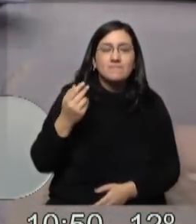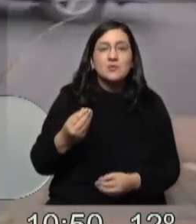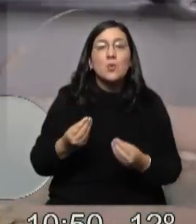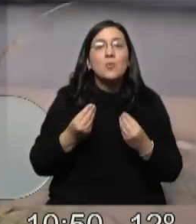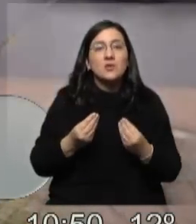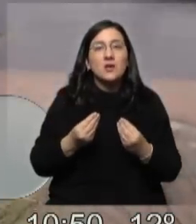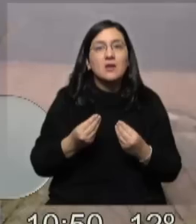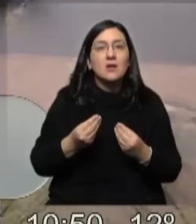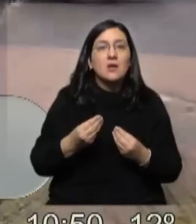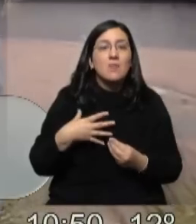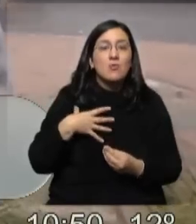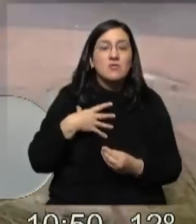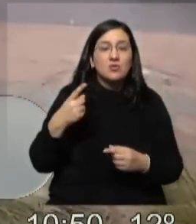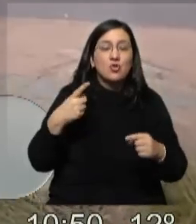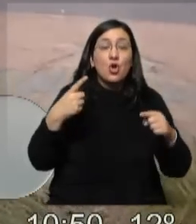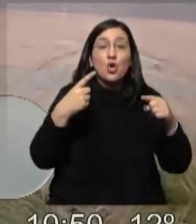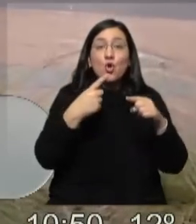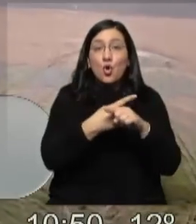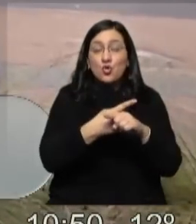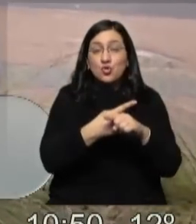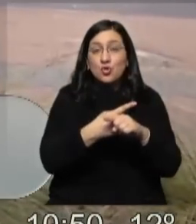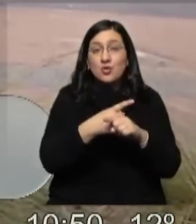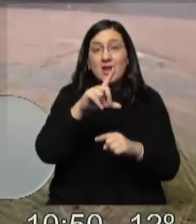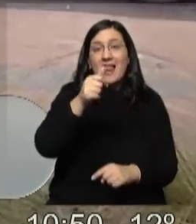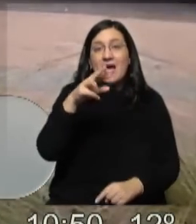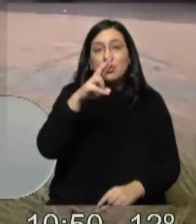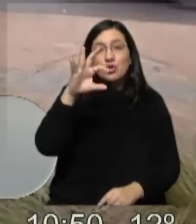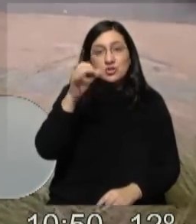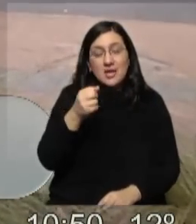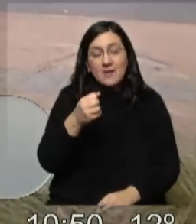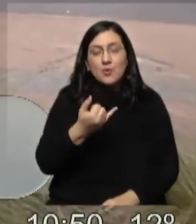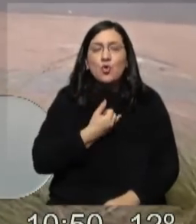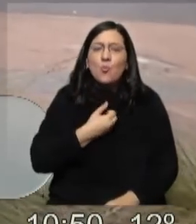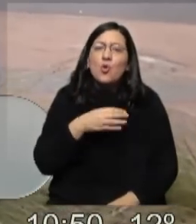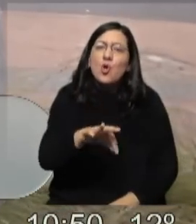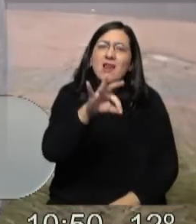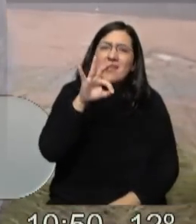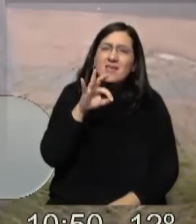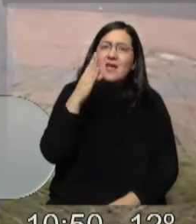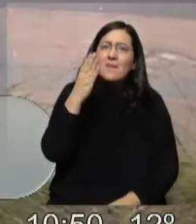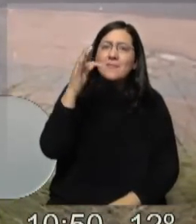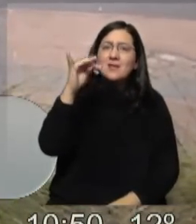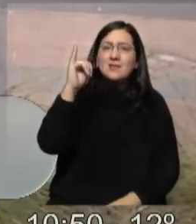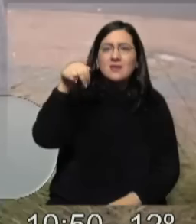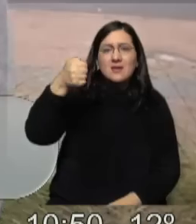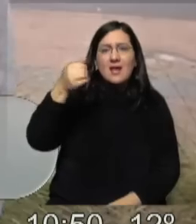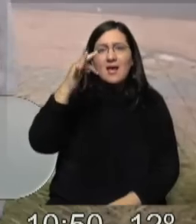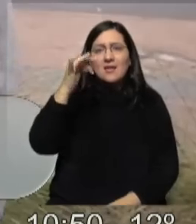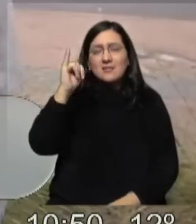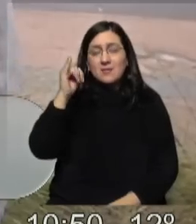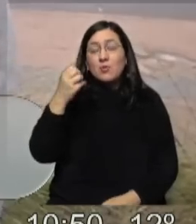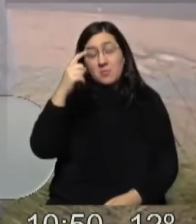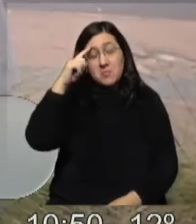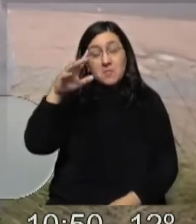el directorio con el voto en contra de La Rosa, pero ¿cómo se orquesta? Es decir, ¿cómo se lo selecciona, digamos? ¿Por qué no se eligen otros comunicadores, por ejemplo, que me